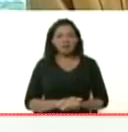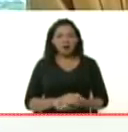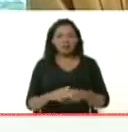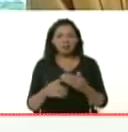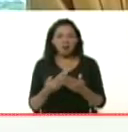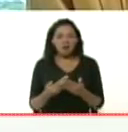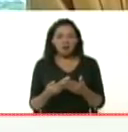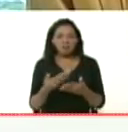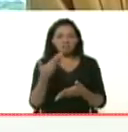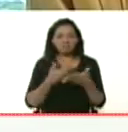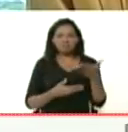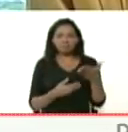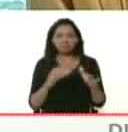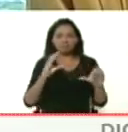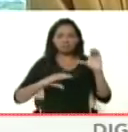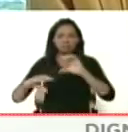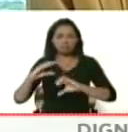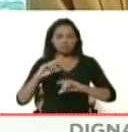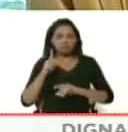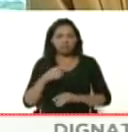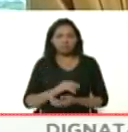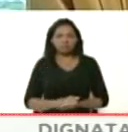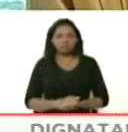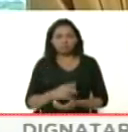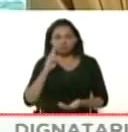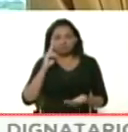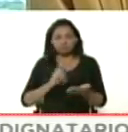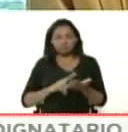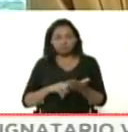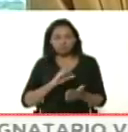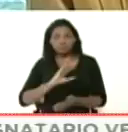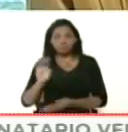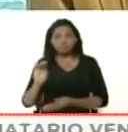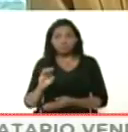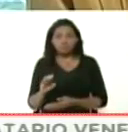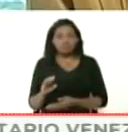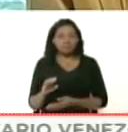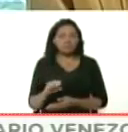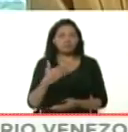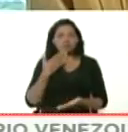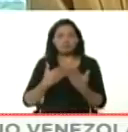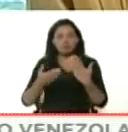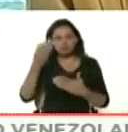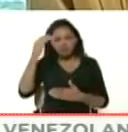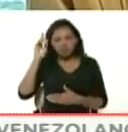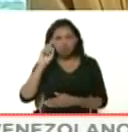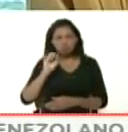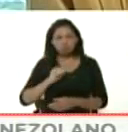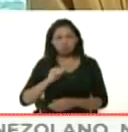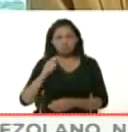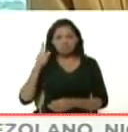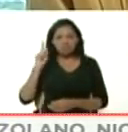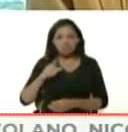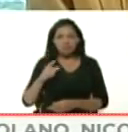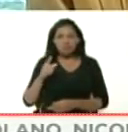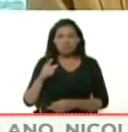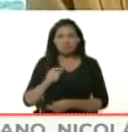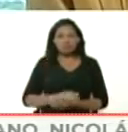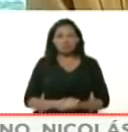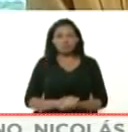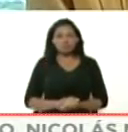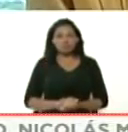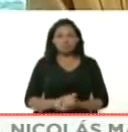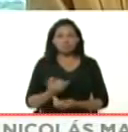la documentación científica y la verdad de un país que afortunadamente tiene sano su ganado.